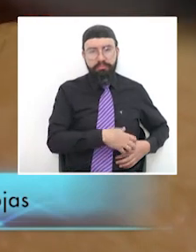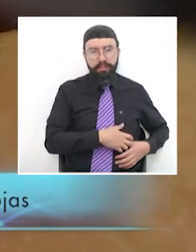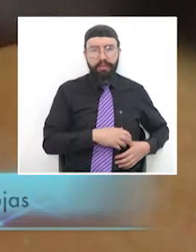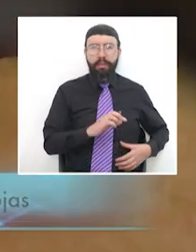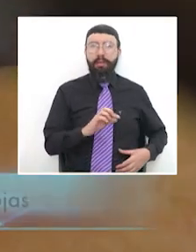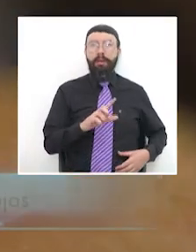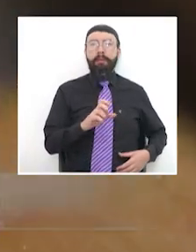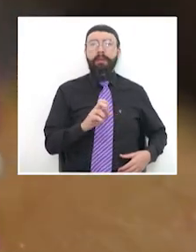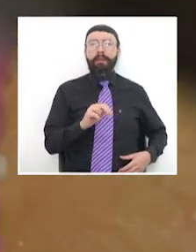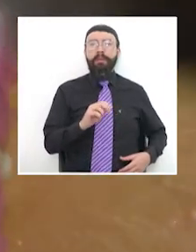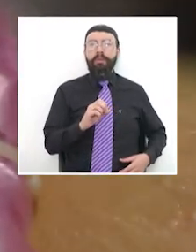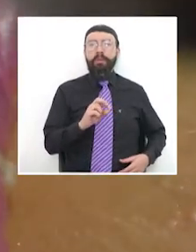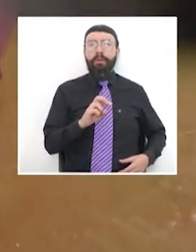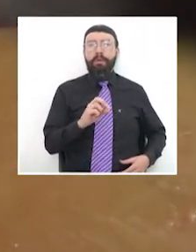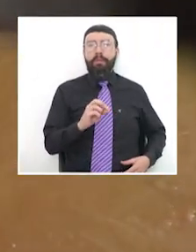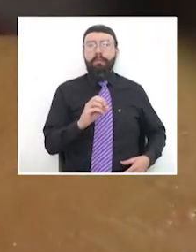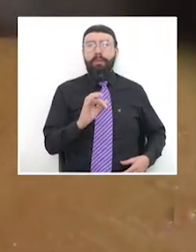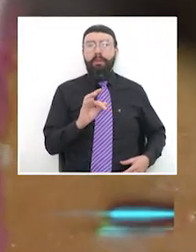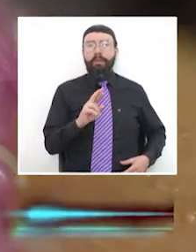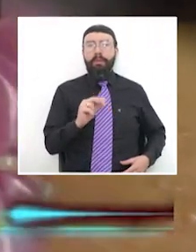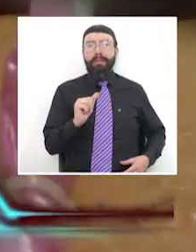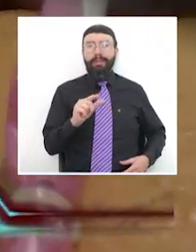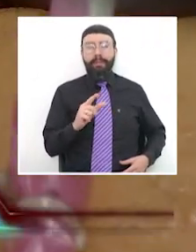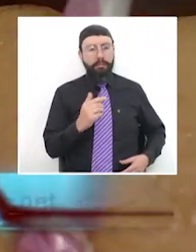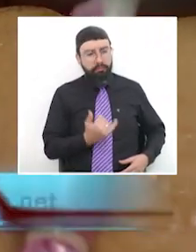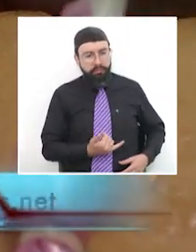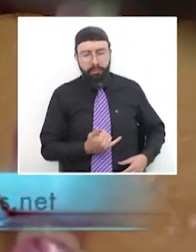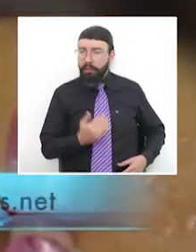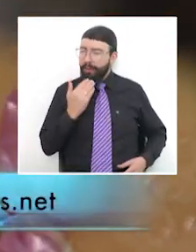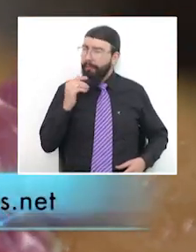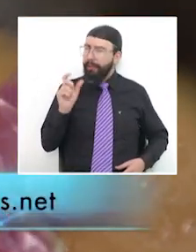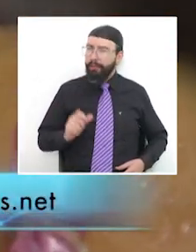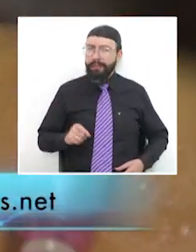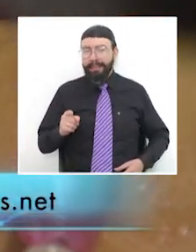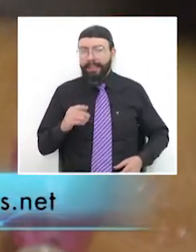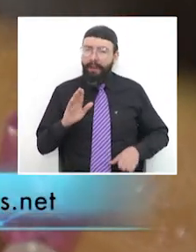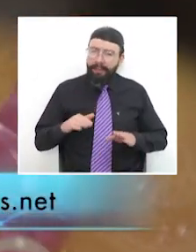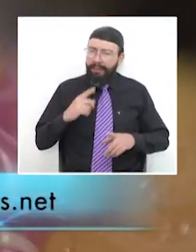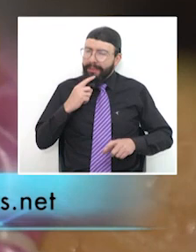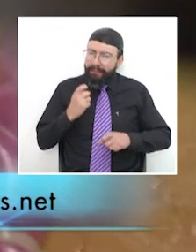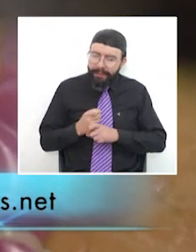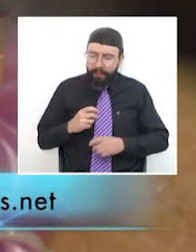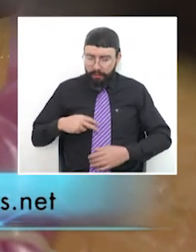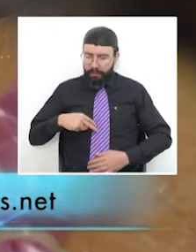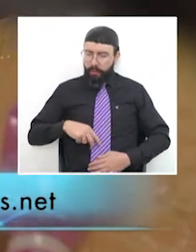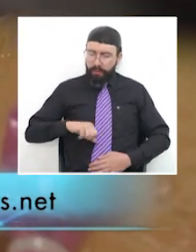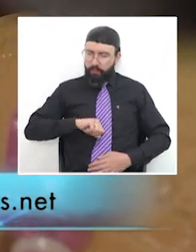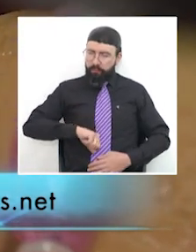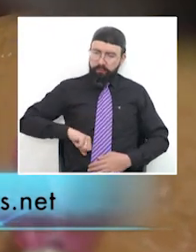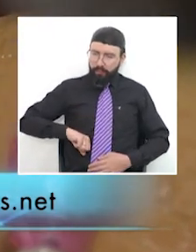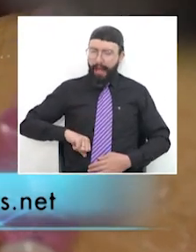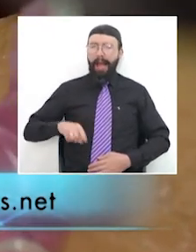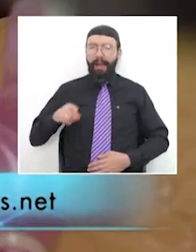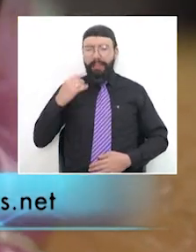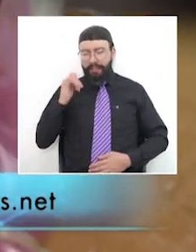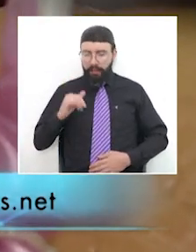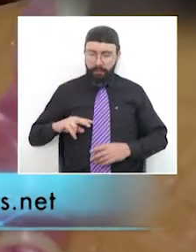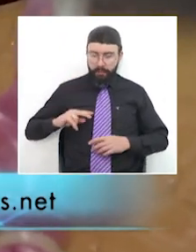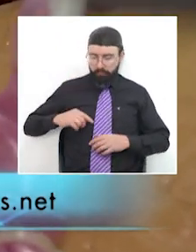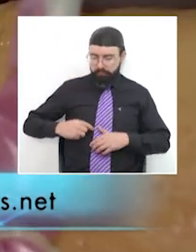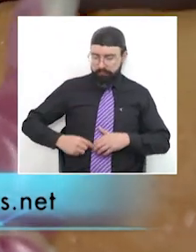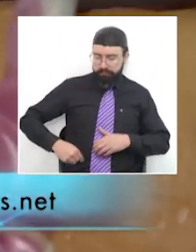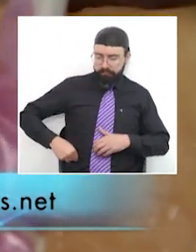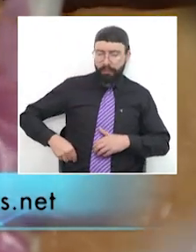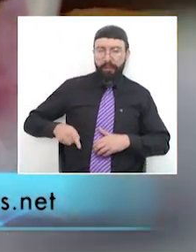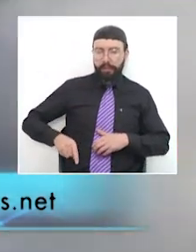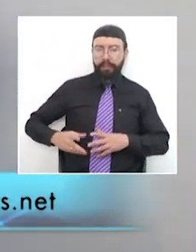esplenoportal, ¿sí? Aquí en el paciente es un poquito más complicado de ver, aunque ya vemos aquí el lóbulo izquierdo del hígado,